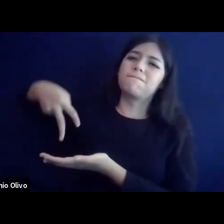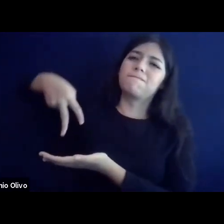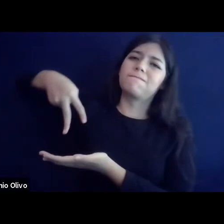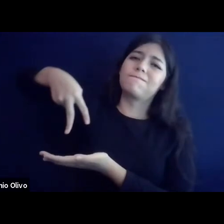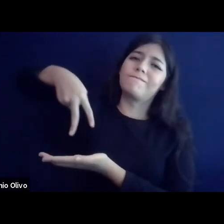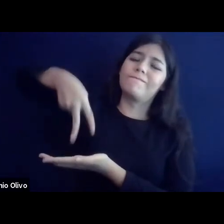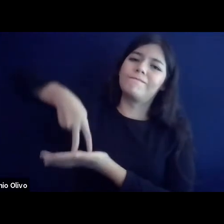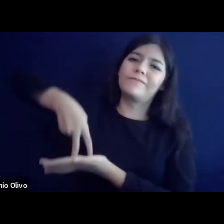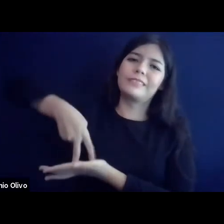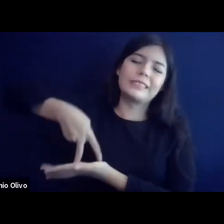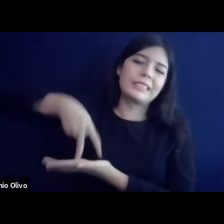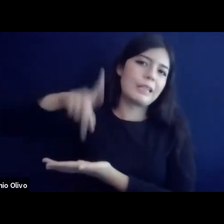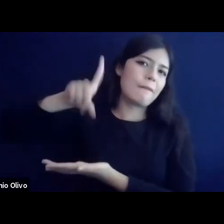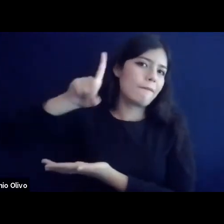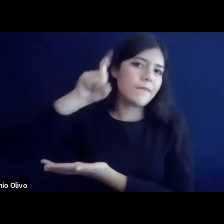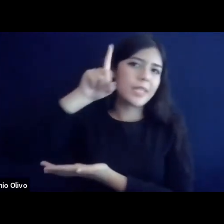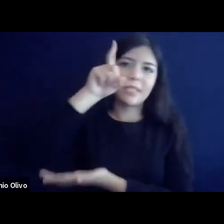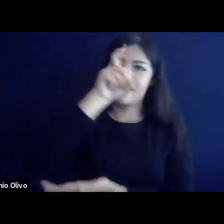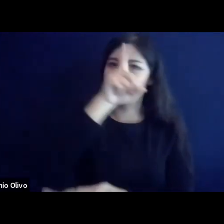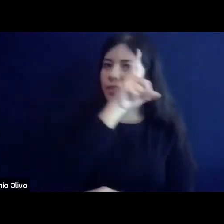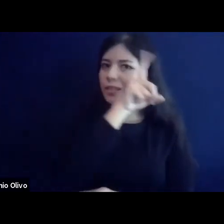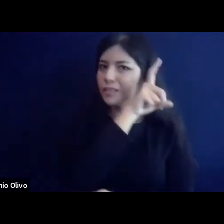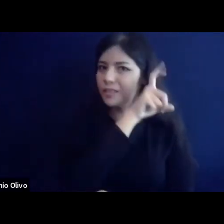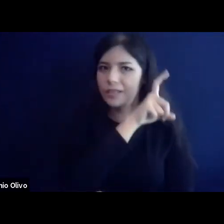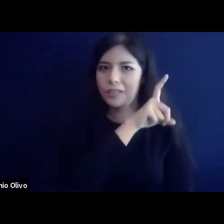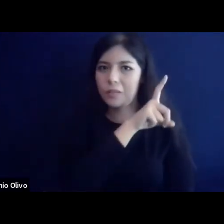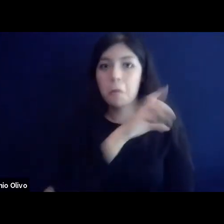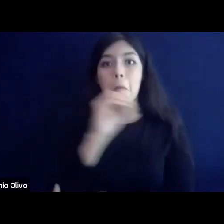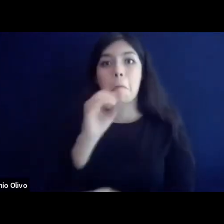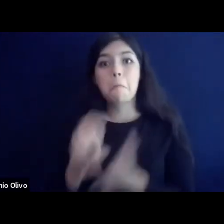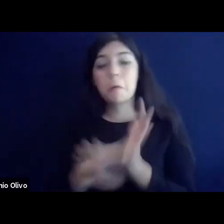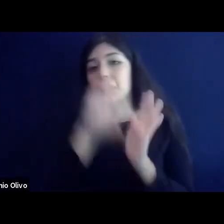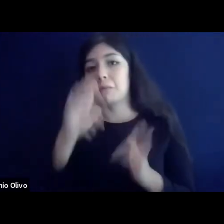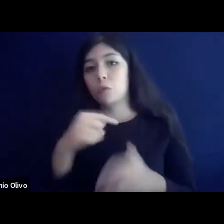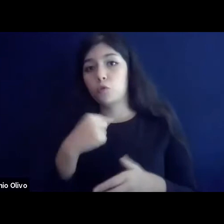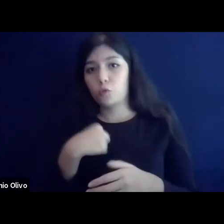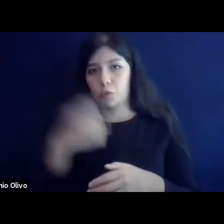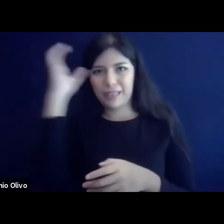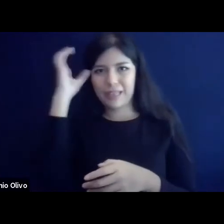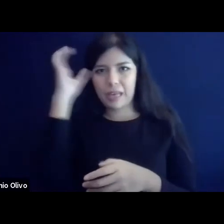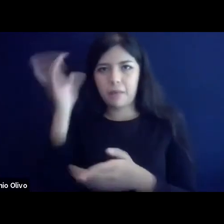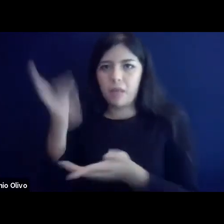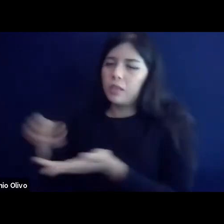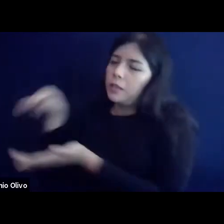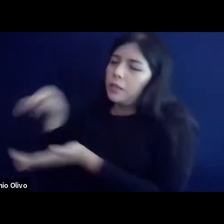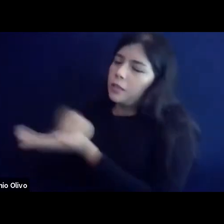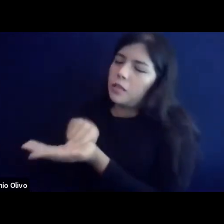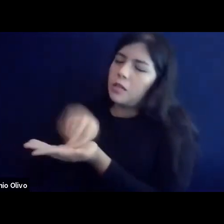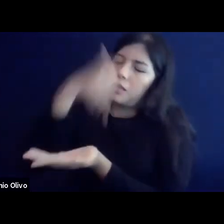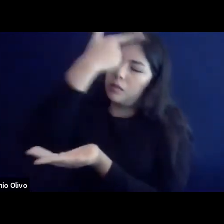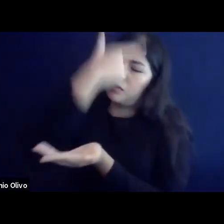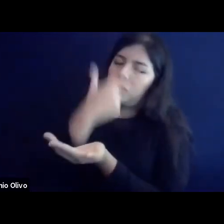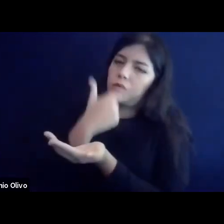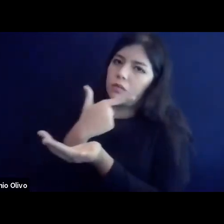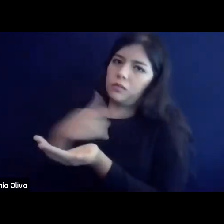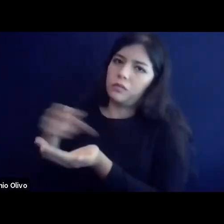y pues o te orinaste o te levantas con una sorpresa. Y las mamás y el papá se sienten con esa